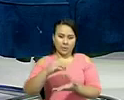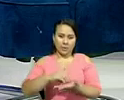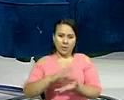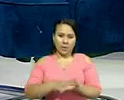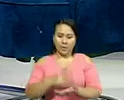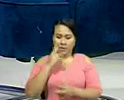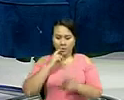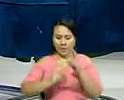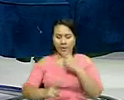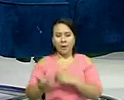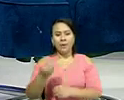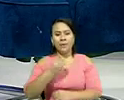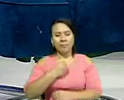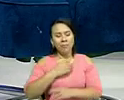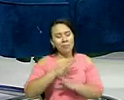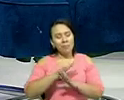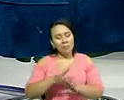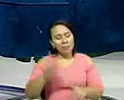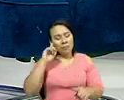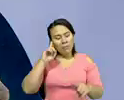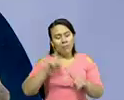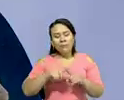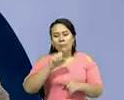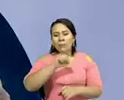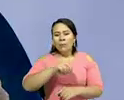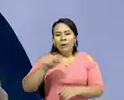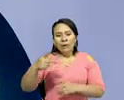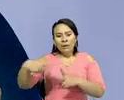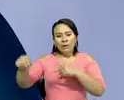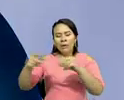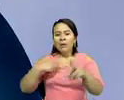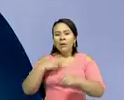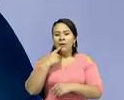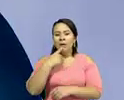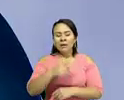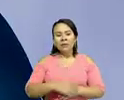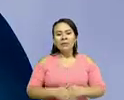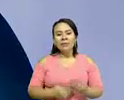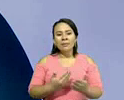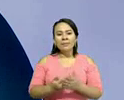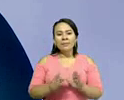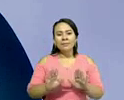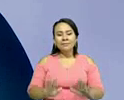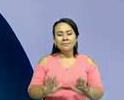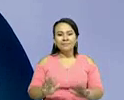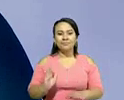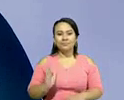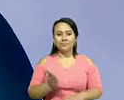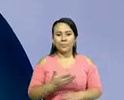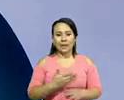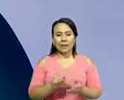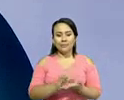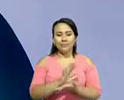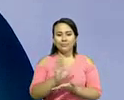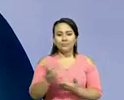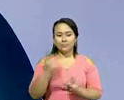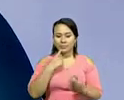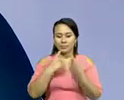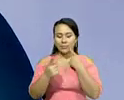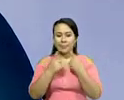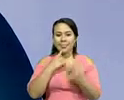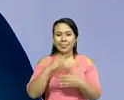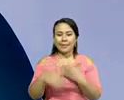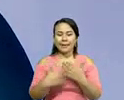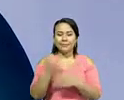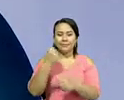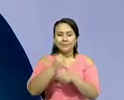que tengan que recibir en caso de ser necesaria su salida. Y estamos dialogando con nuestros comités, con nuestras asambleas, justamente para hacer este trabajo.